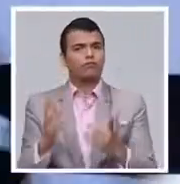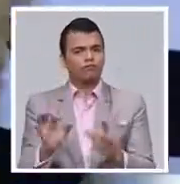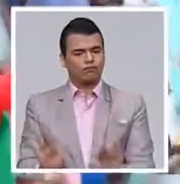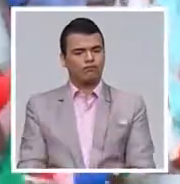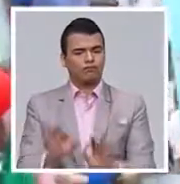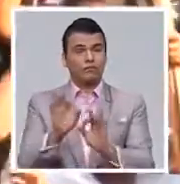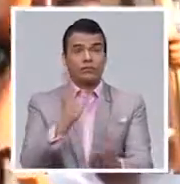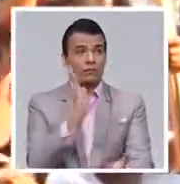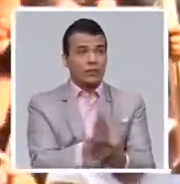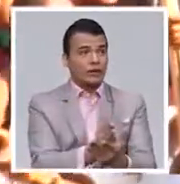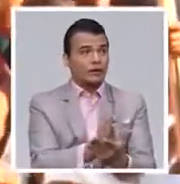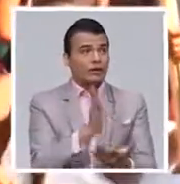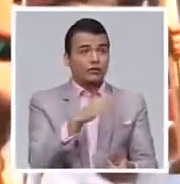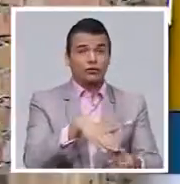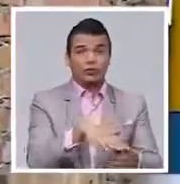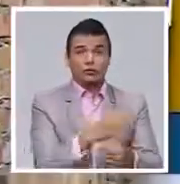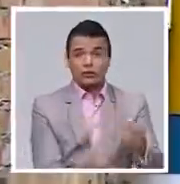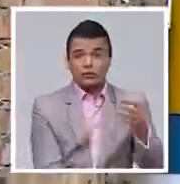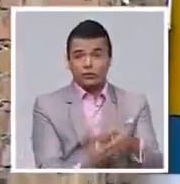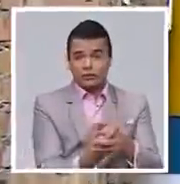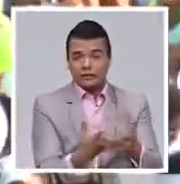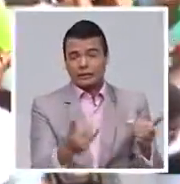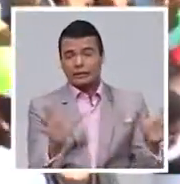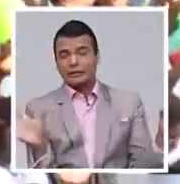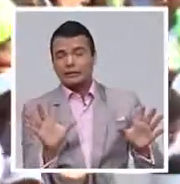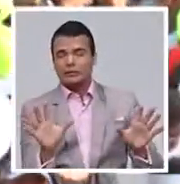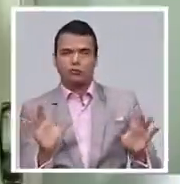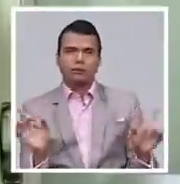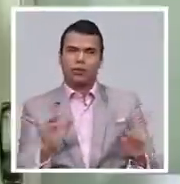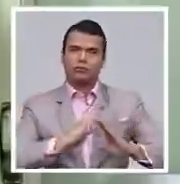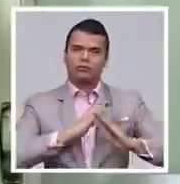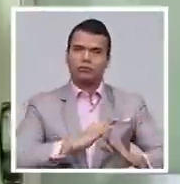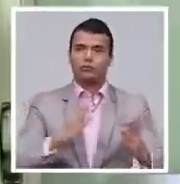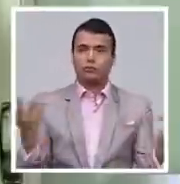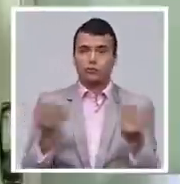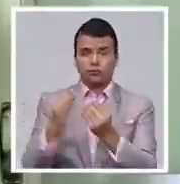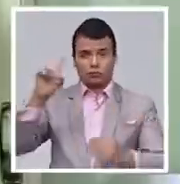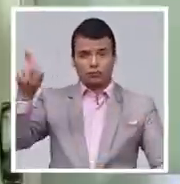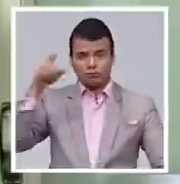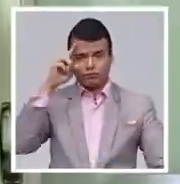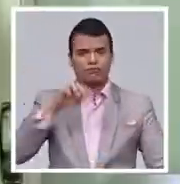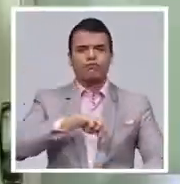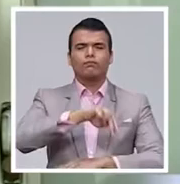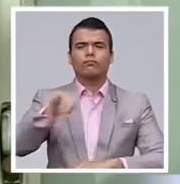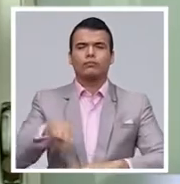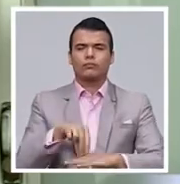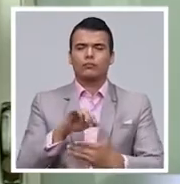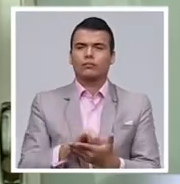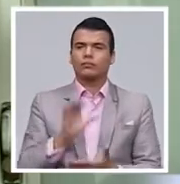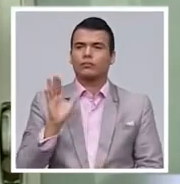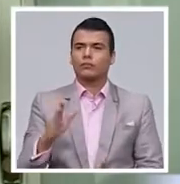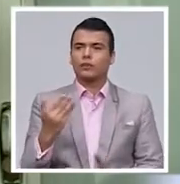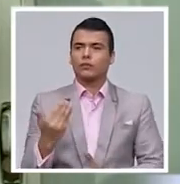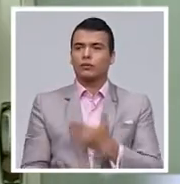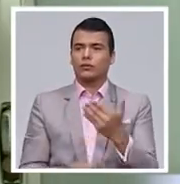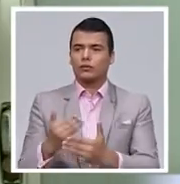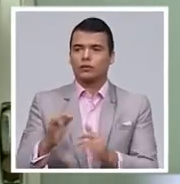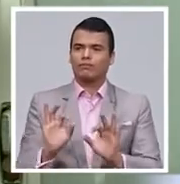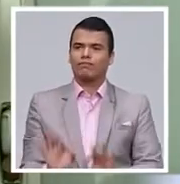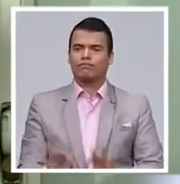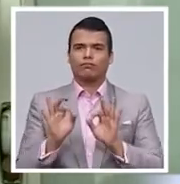hechos que lamentar. Para nosotros, desde la Secretaría de Gobierno y desde la gobernación de Nariño, es lograr que este proceso electoral sea de la manera más